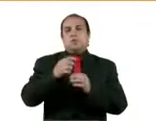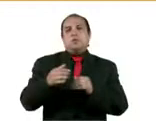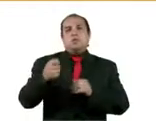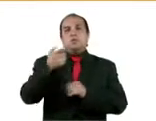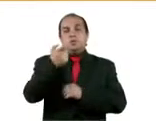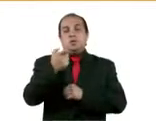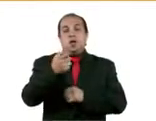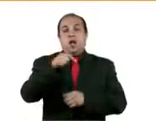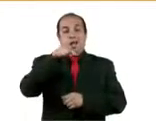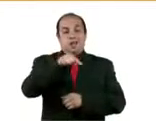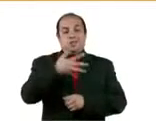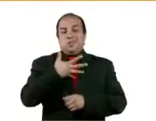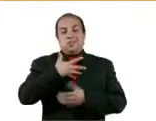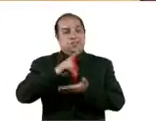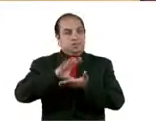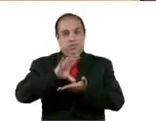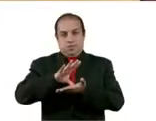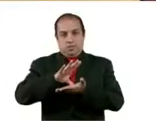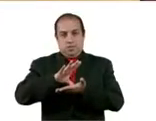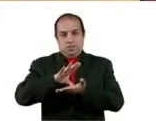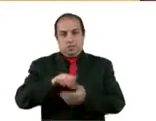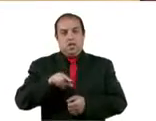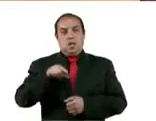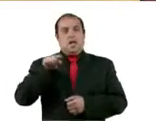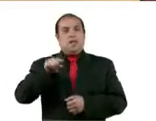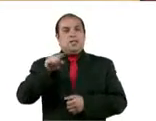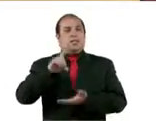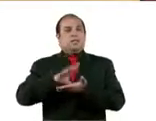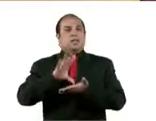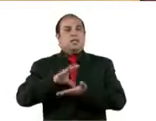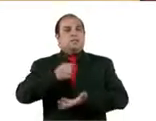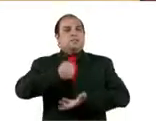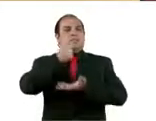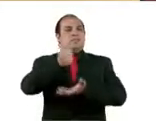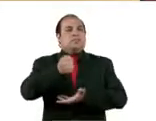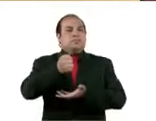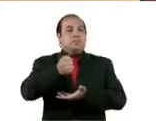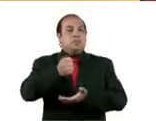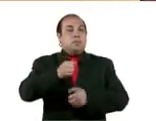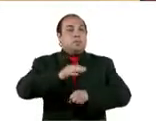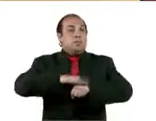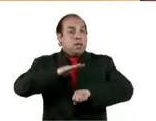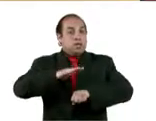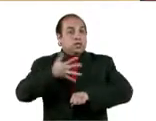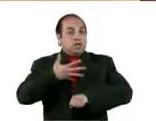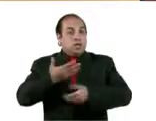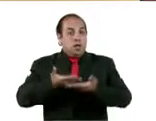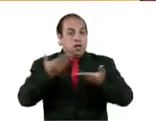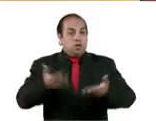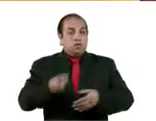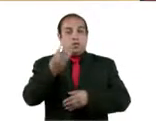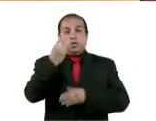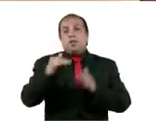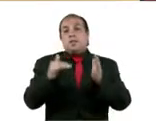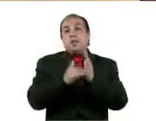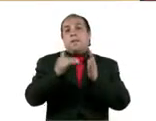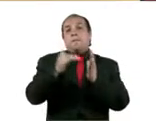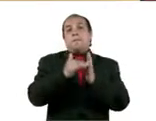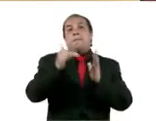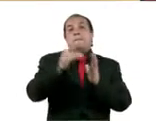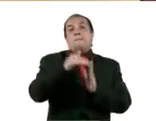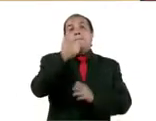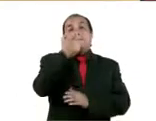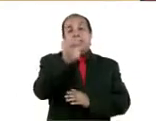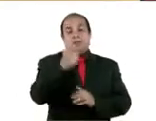está discapacidad, que discapacidad entre lo que se va a invertir adicionalmente más lo que se tiene ahora son 3,000 millones